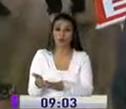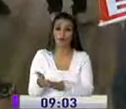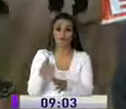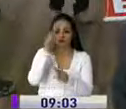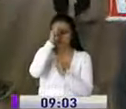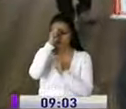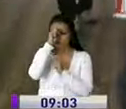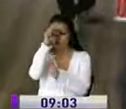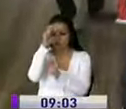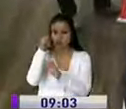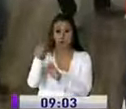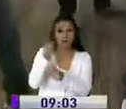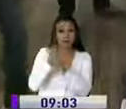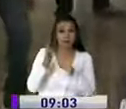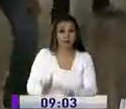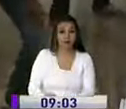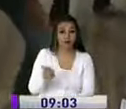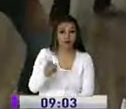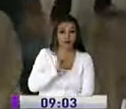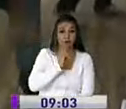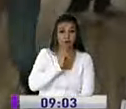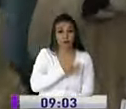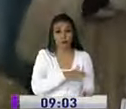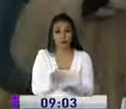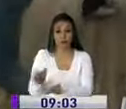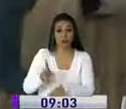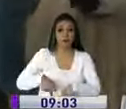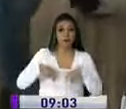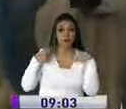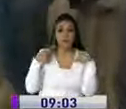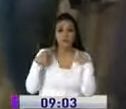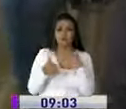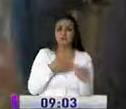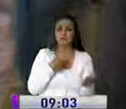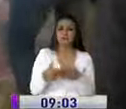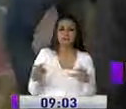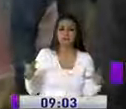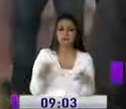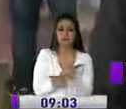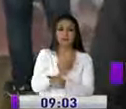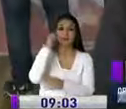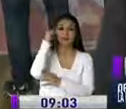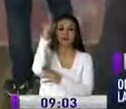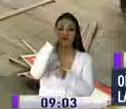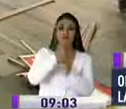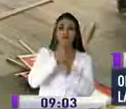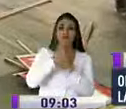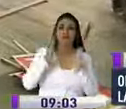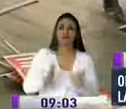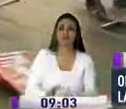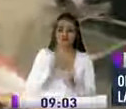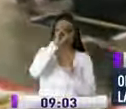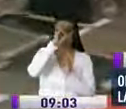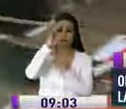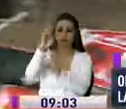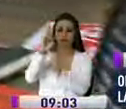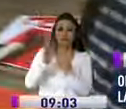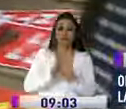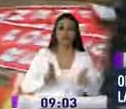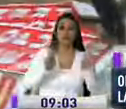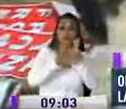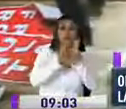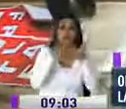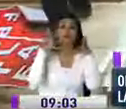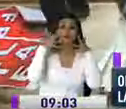para nosotros son aquellos que enfrentaron su vida por un derecho laboral. Los integrantes de la Unión Nacional de